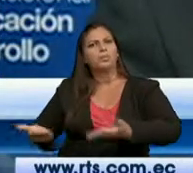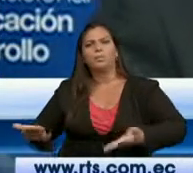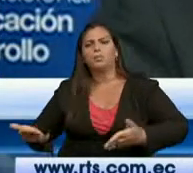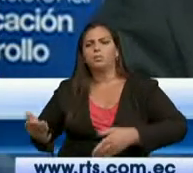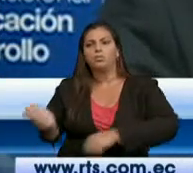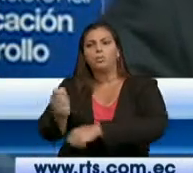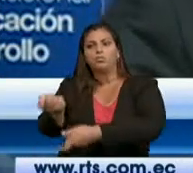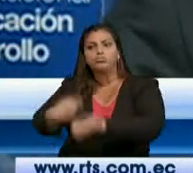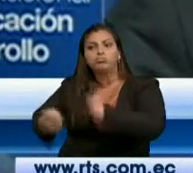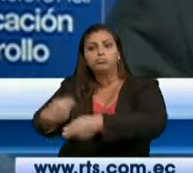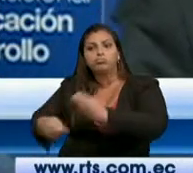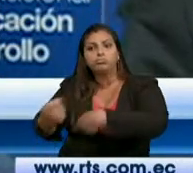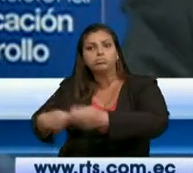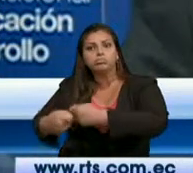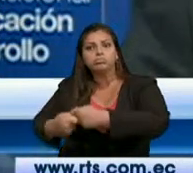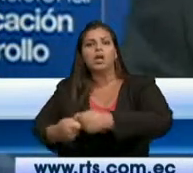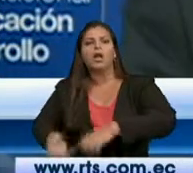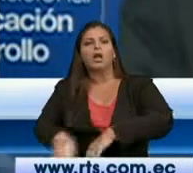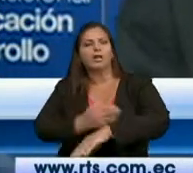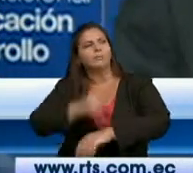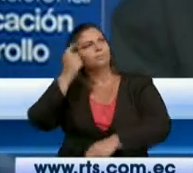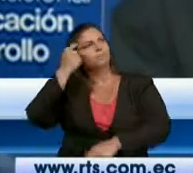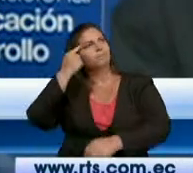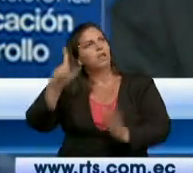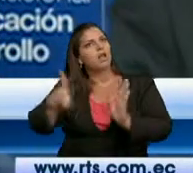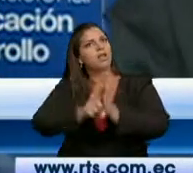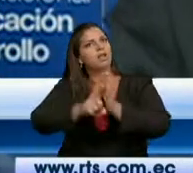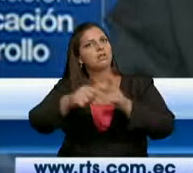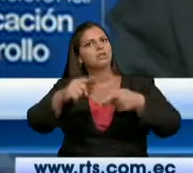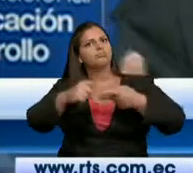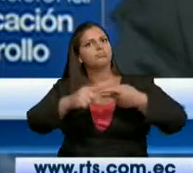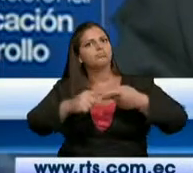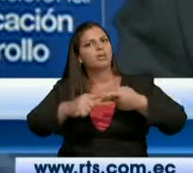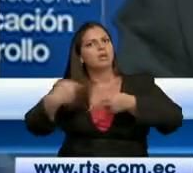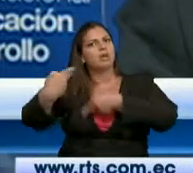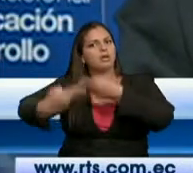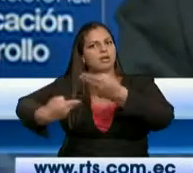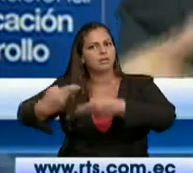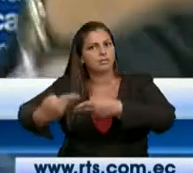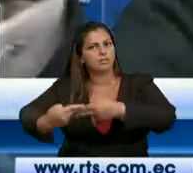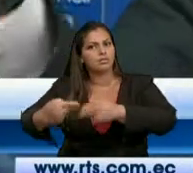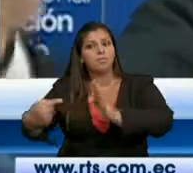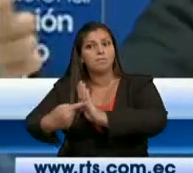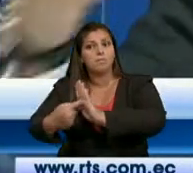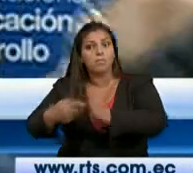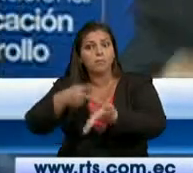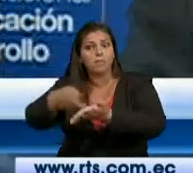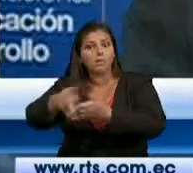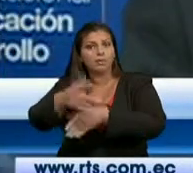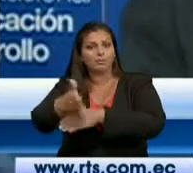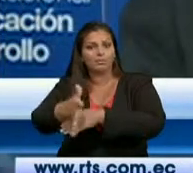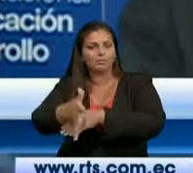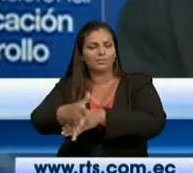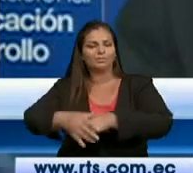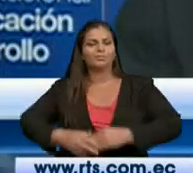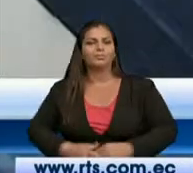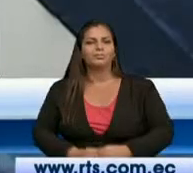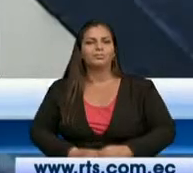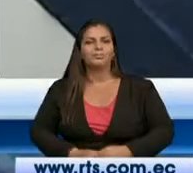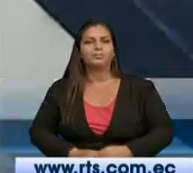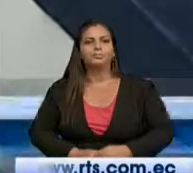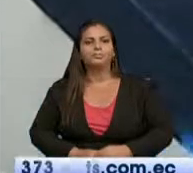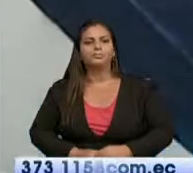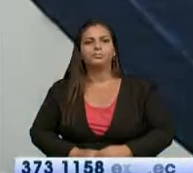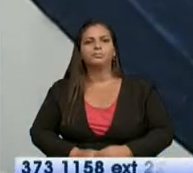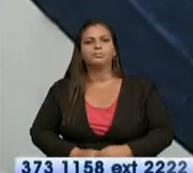eso cuando realmente ya existe una ley de herencias y debería hacerlo, ¿no es cierto? No se graba porque no está recogido en el país, sino que está en un mecanismo financiero.